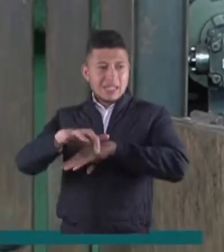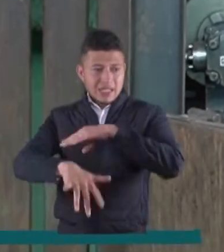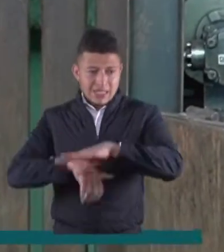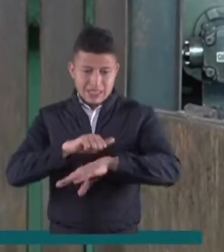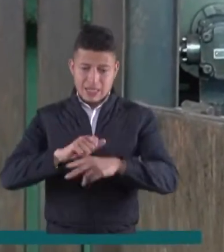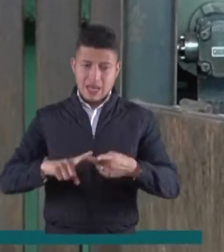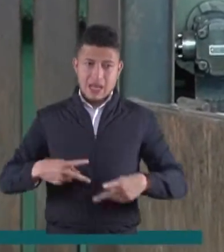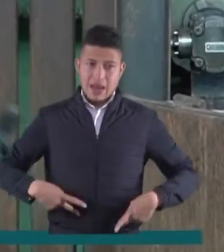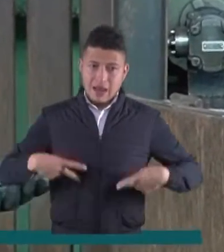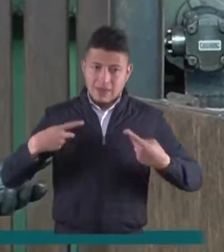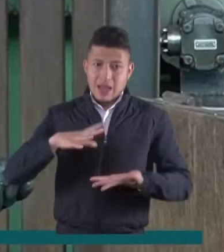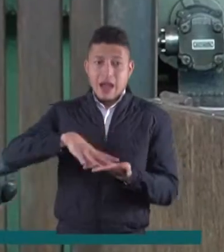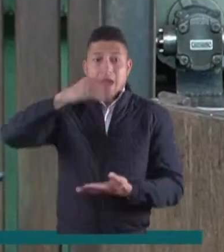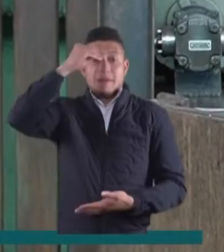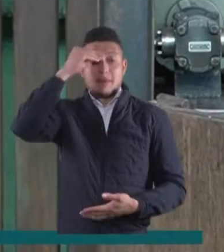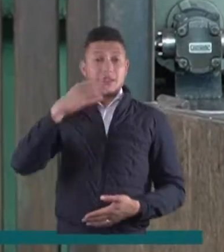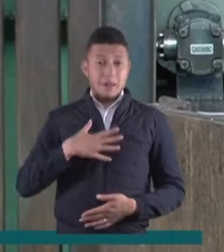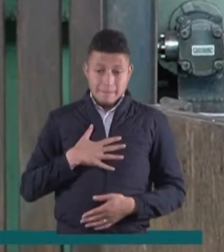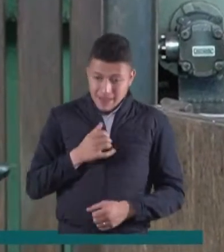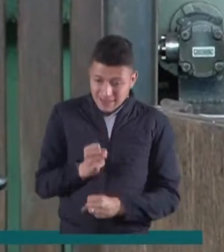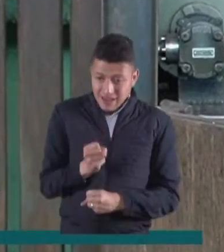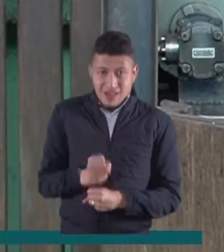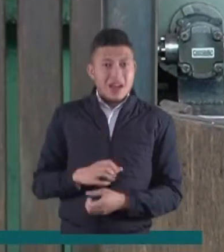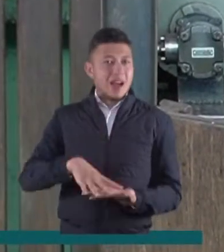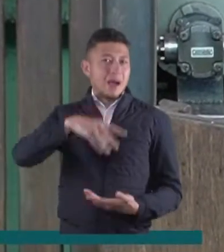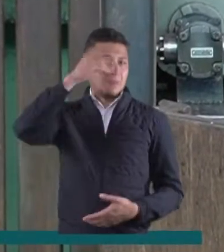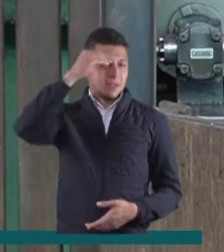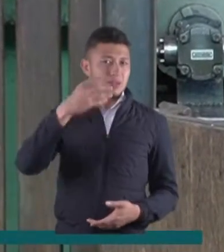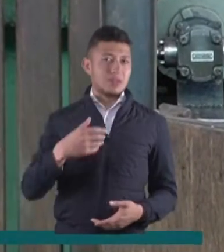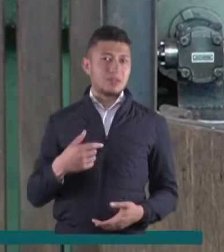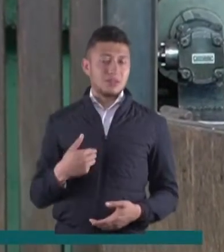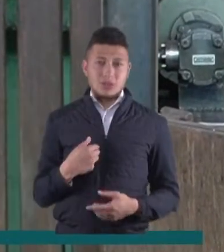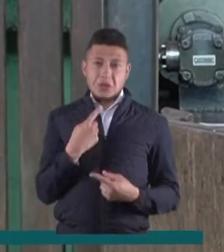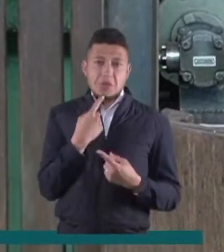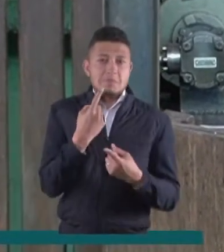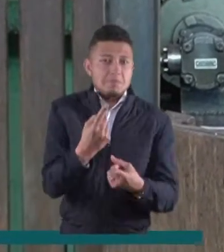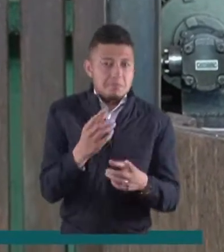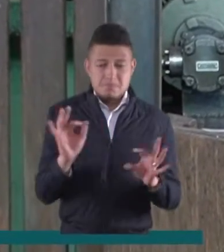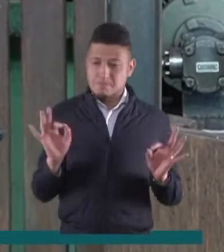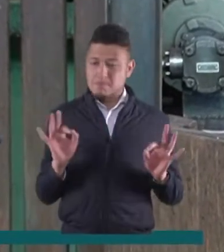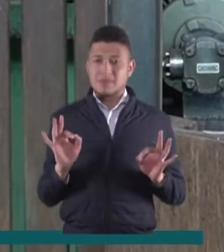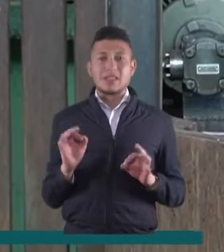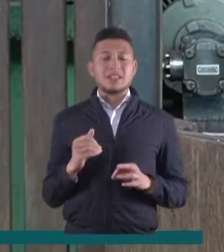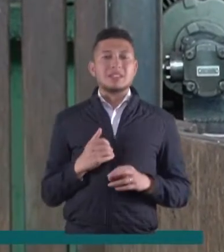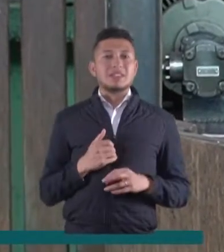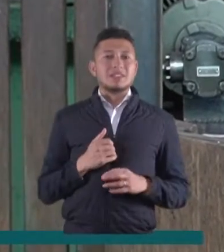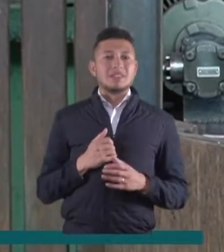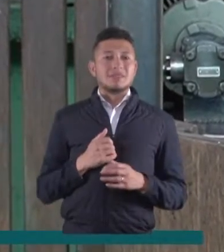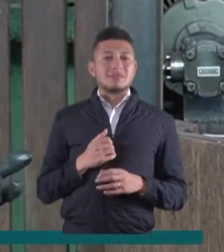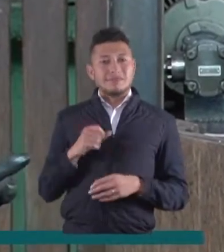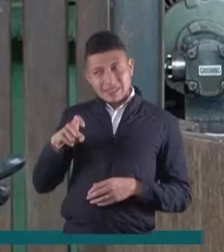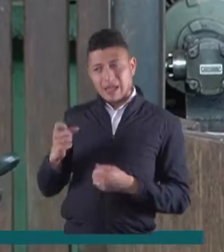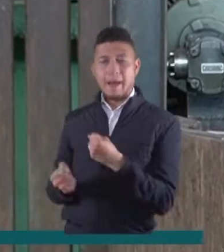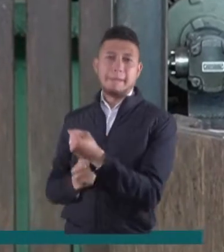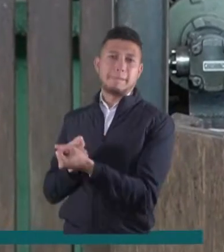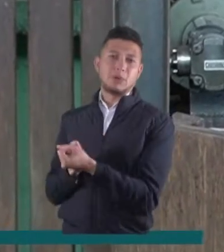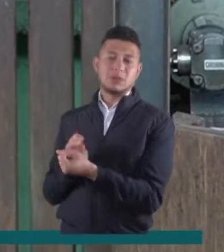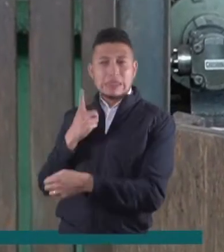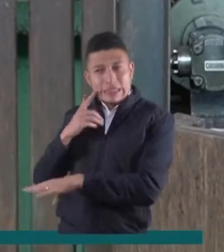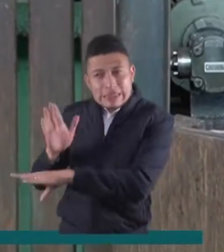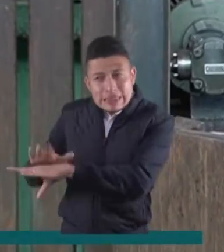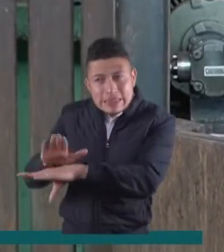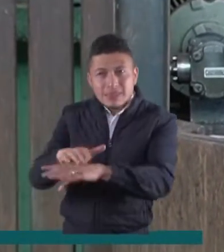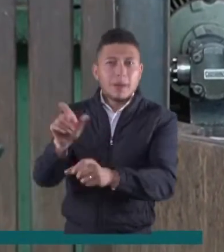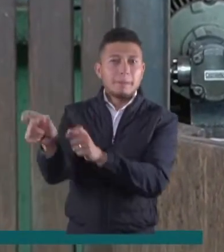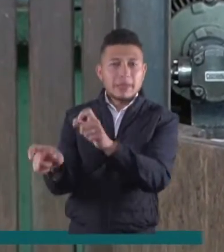Aprendí a vivir de esto Ese es mi oficio No tengo más nada que decir simplemente que hay que apoyar no hay que